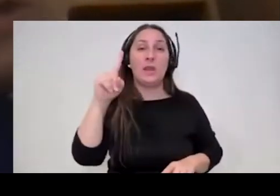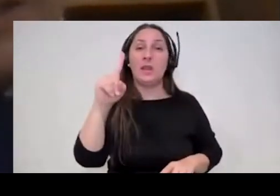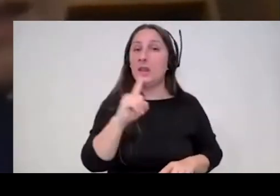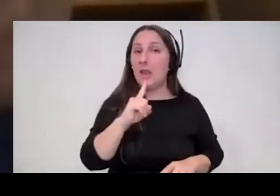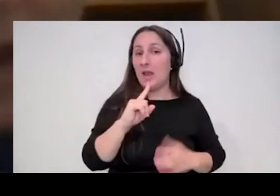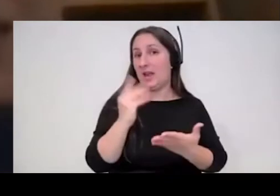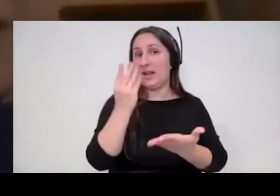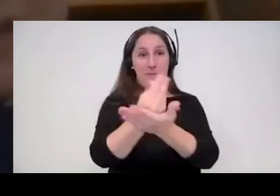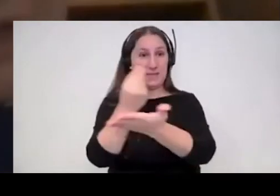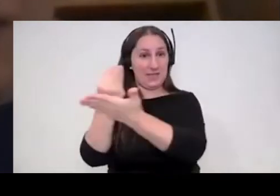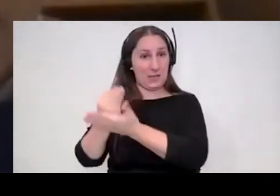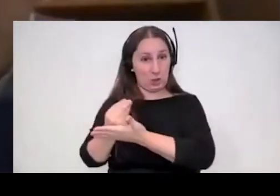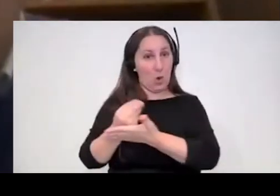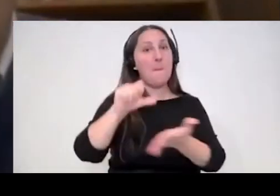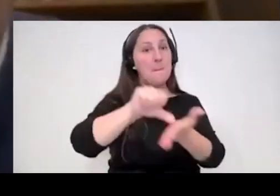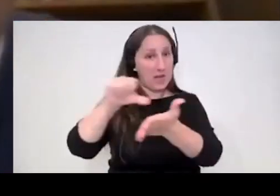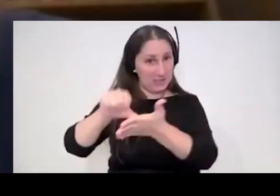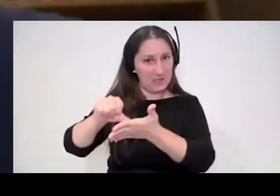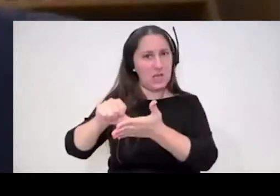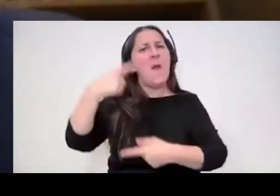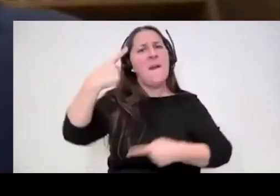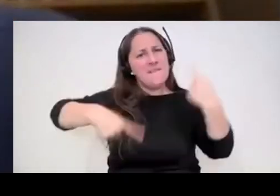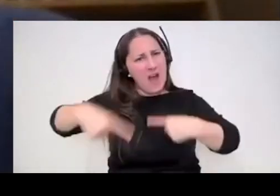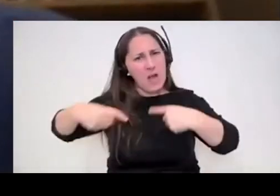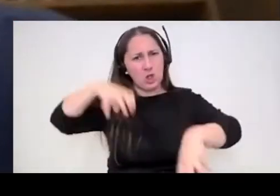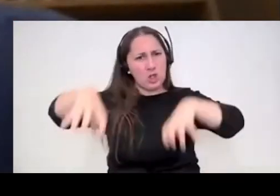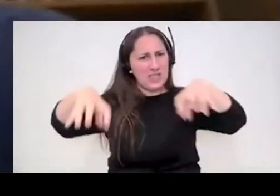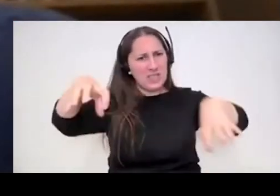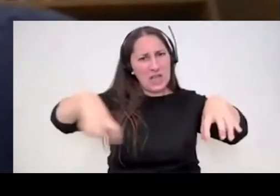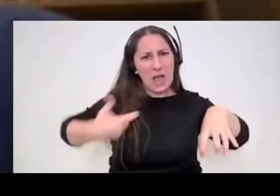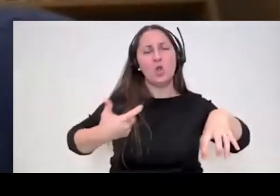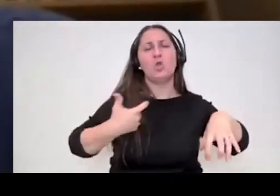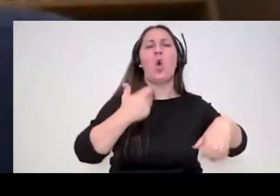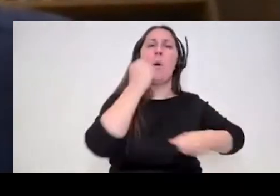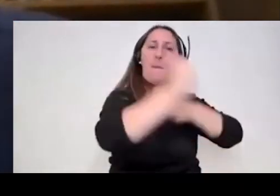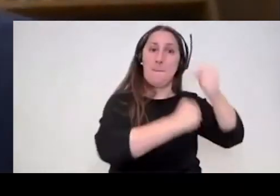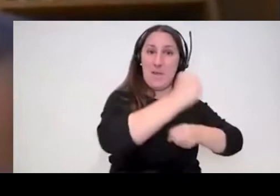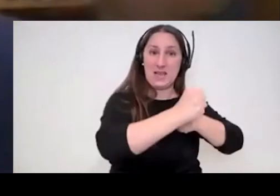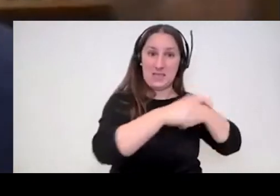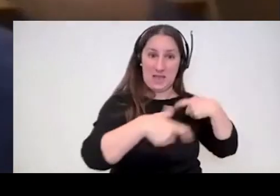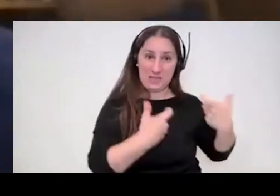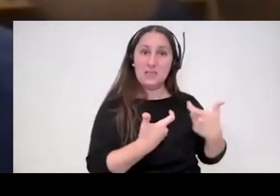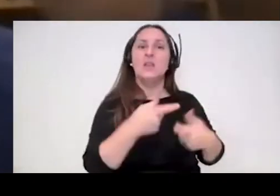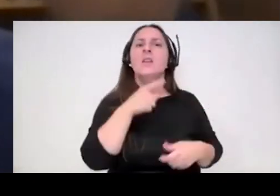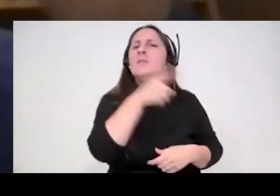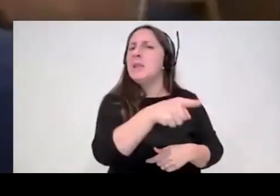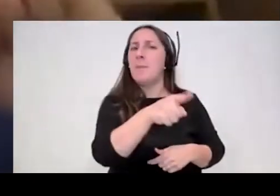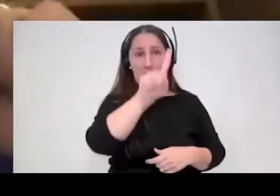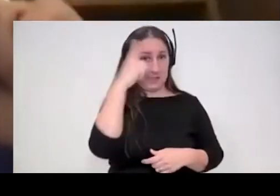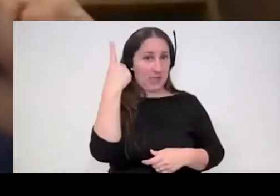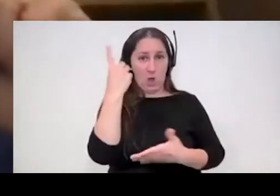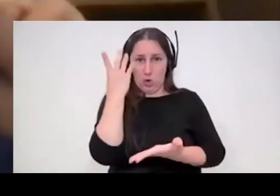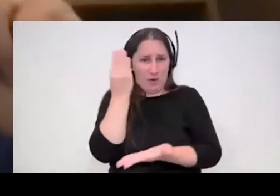países, aunque tenga varias centrales sindicales o varias centrales empresariales, la representación es el Estado